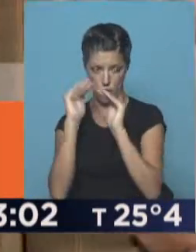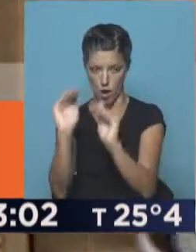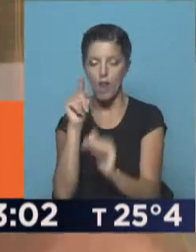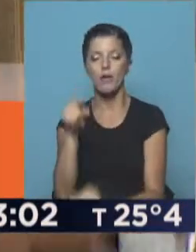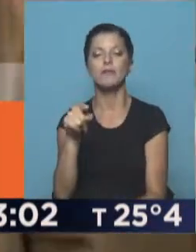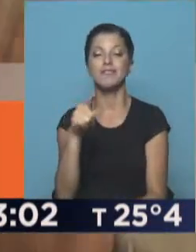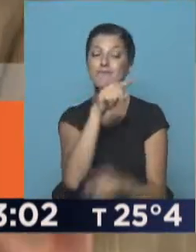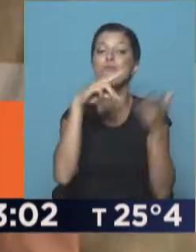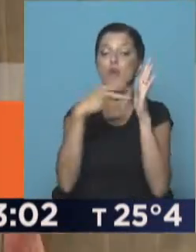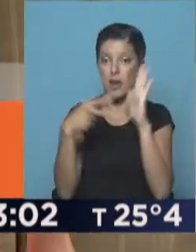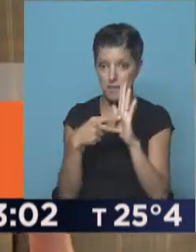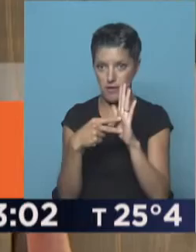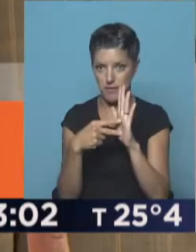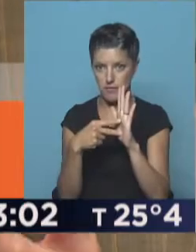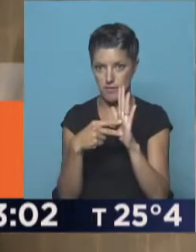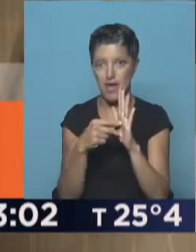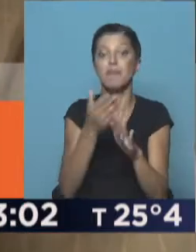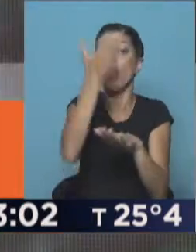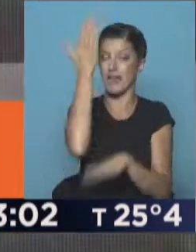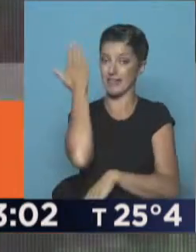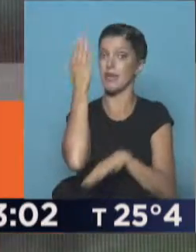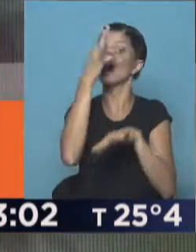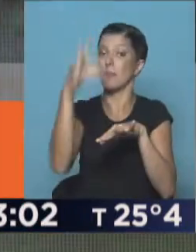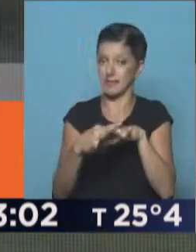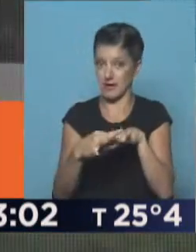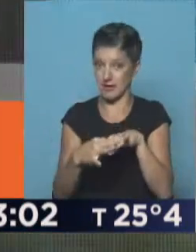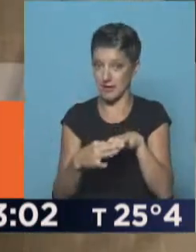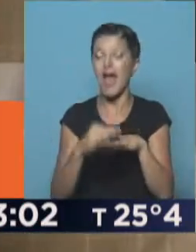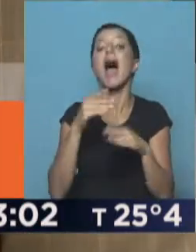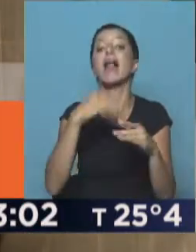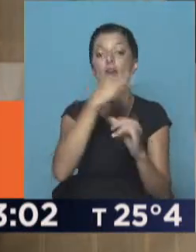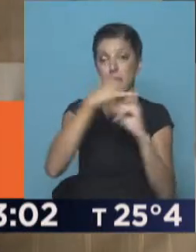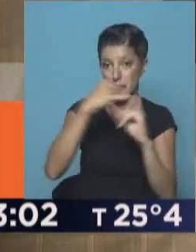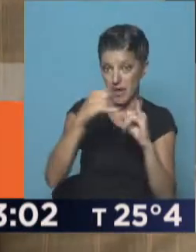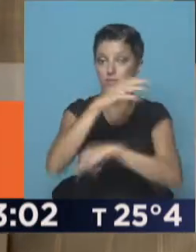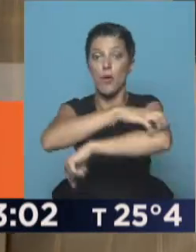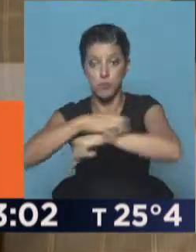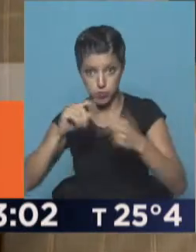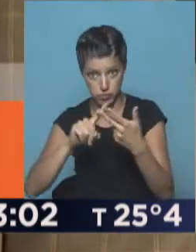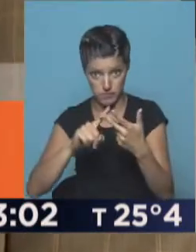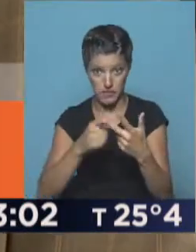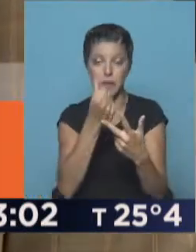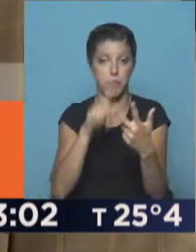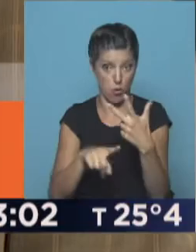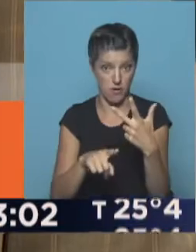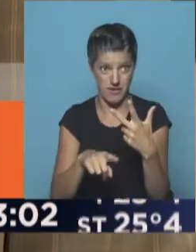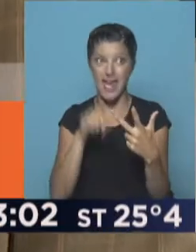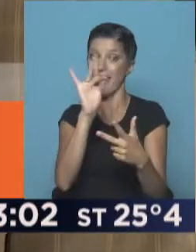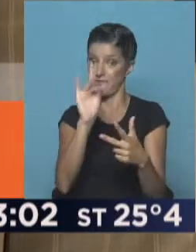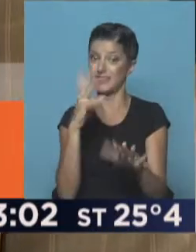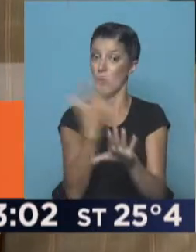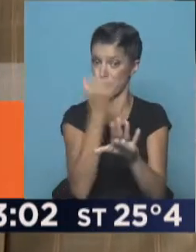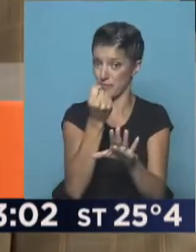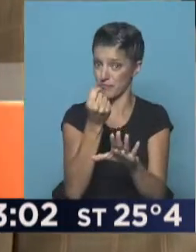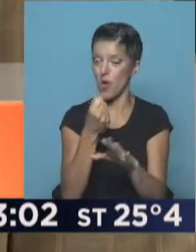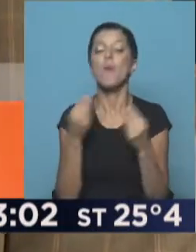problema para hacer delivery de lo que él prometió a las clases medias, bajas y gente de escasa calificación en Estados Unidos. Porque mucho de esto es